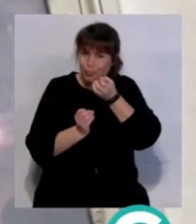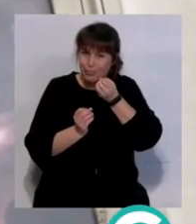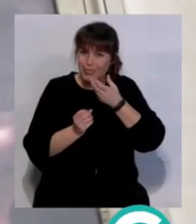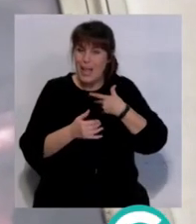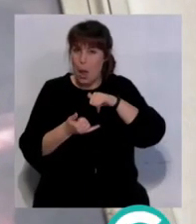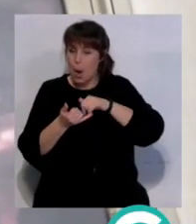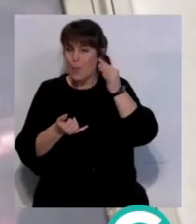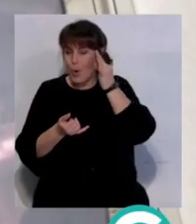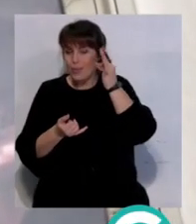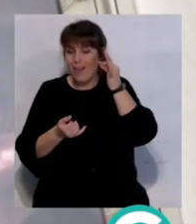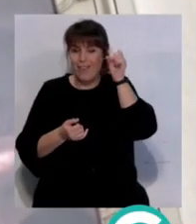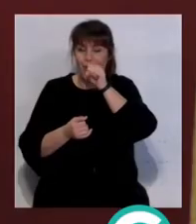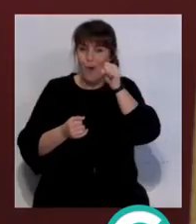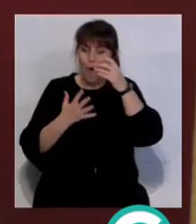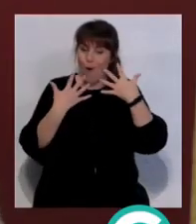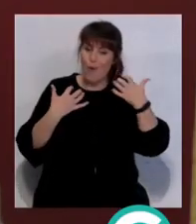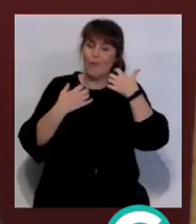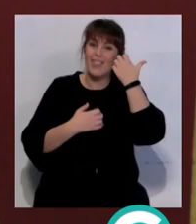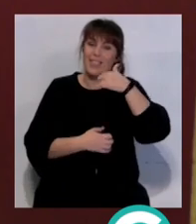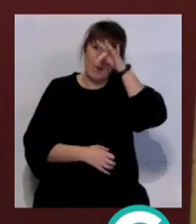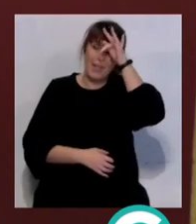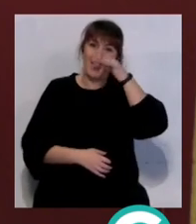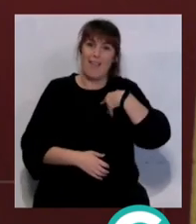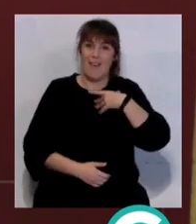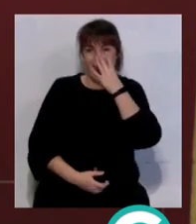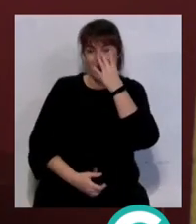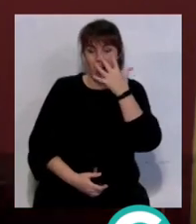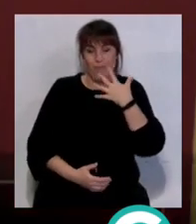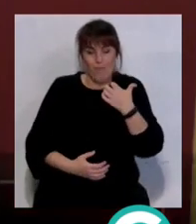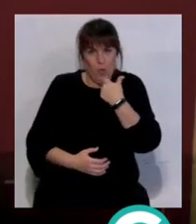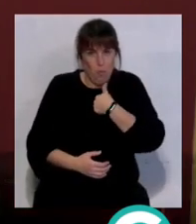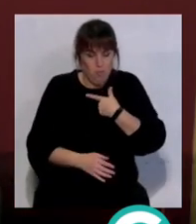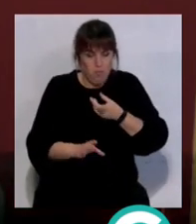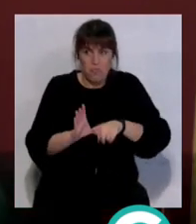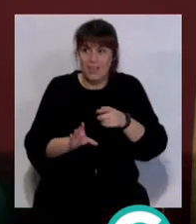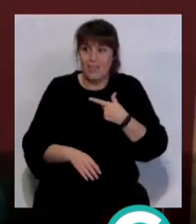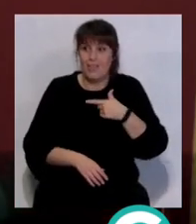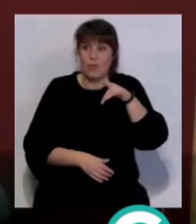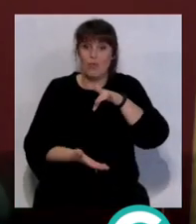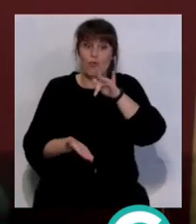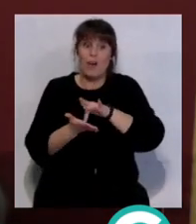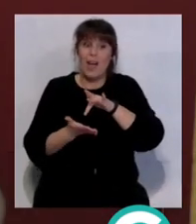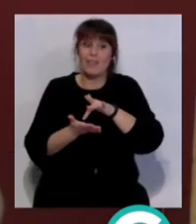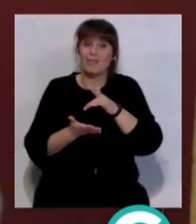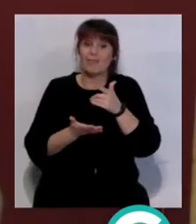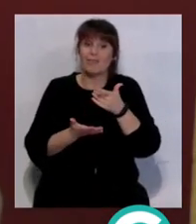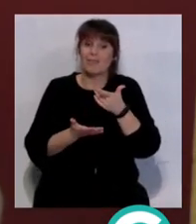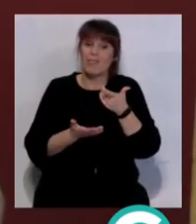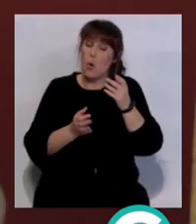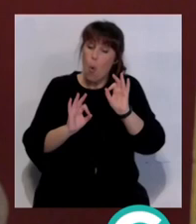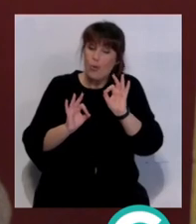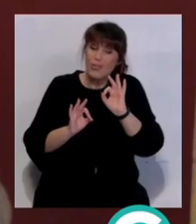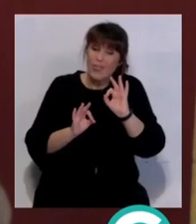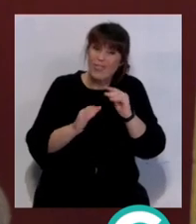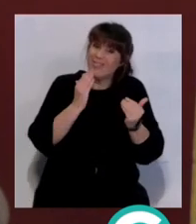a cantar con su coro este fin de semana de carnaval. Hay que ver que se celebra esto en el Día de los Enamorados. Y